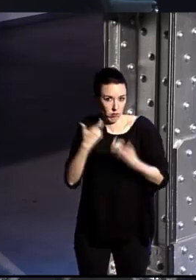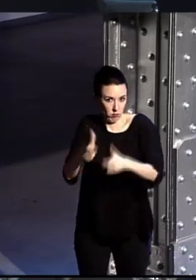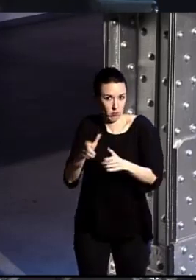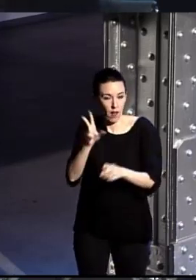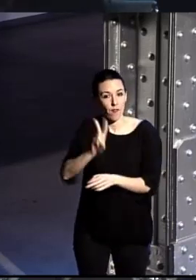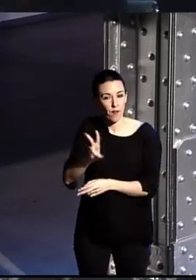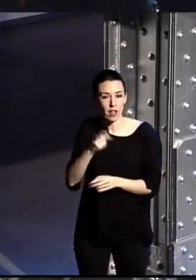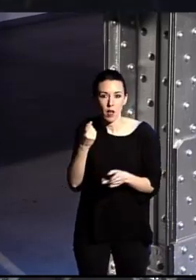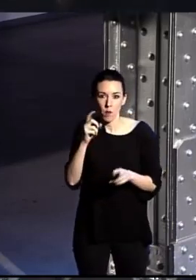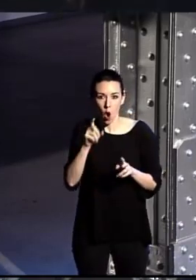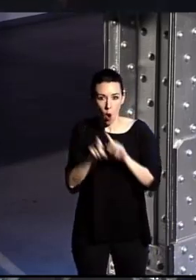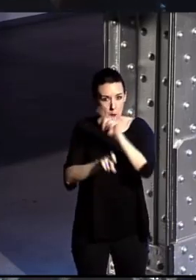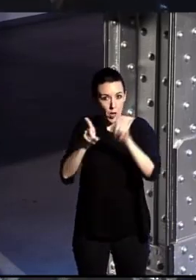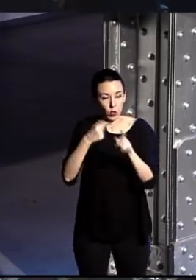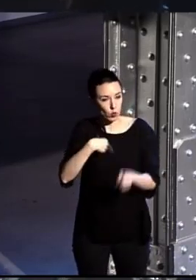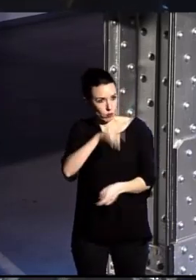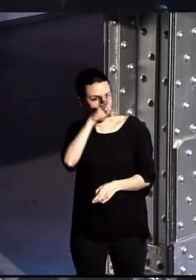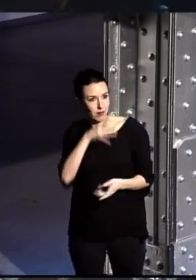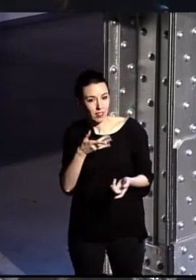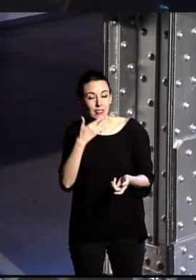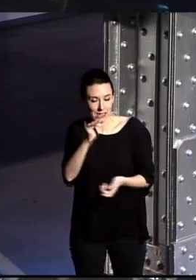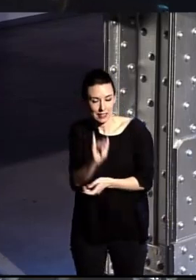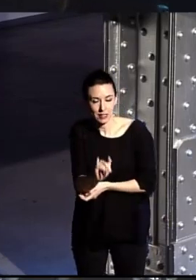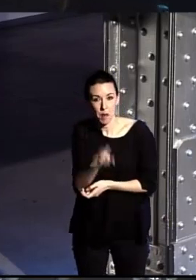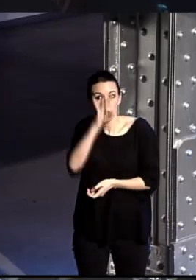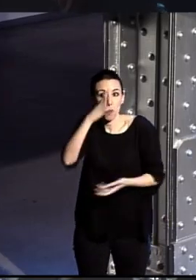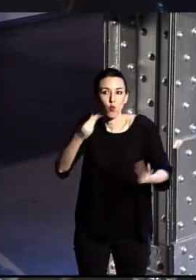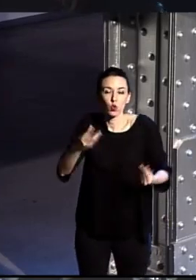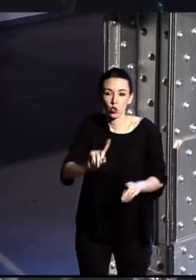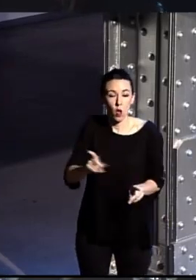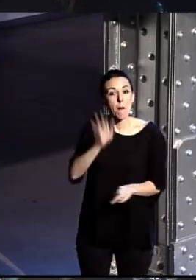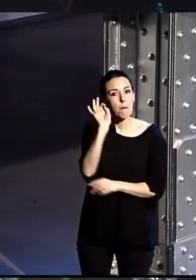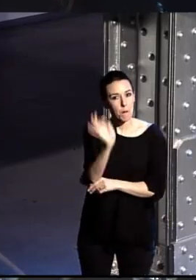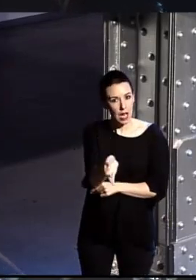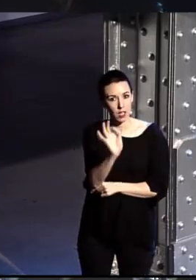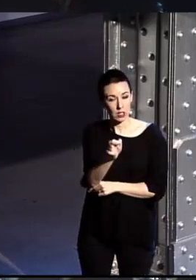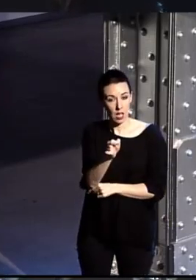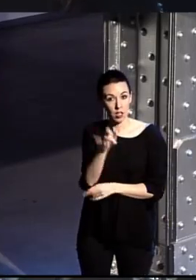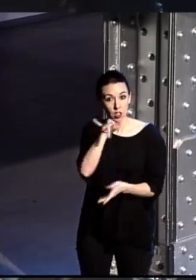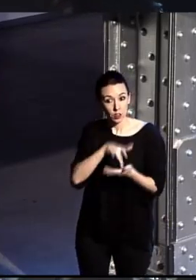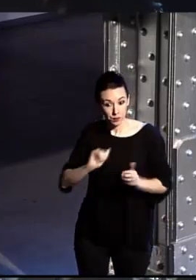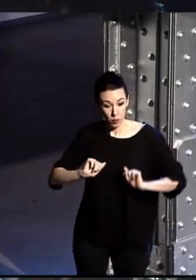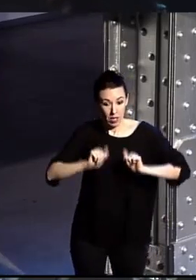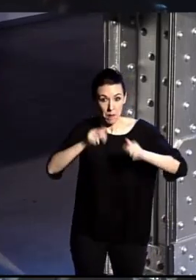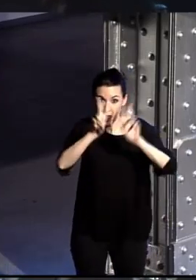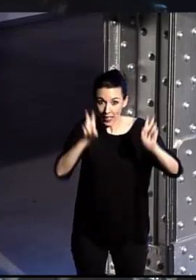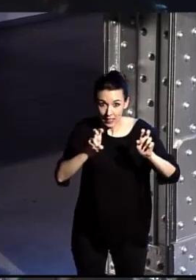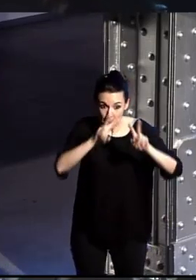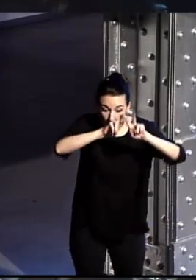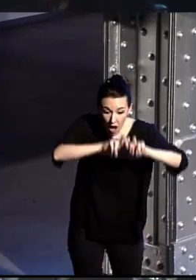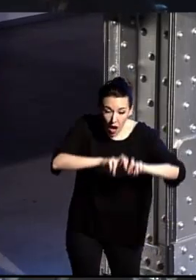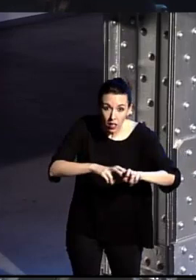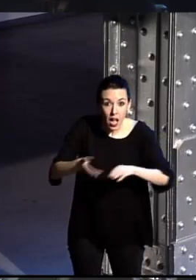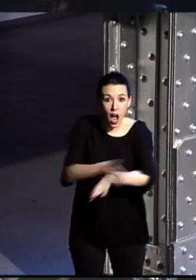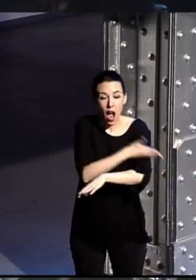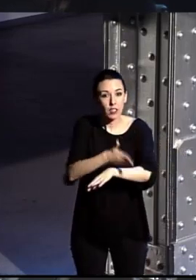este tipo de preguntas y tú te sorprendes. Sí, no, pero no me sorprendo tampoco mucho porque es cierto de que antes de que yo me metiera en este tema, yo